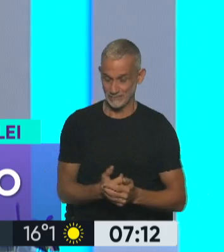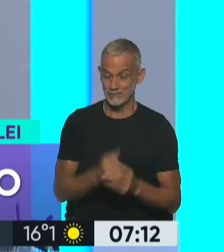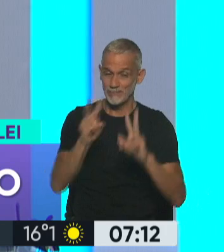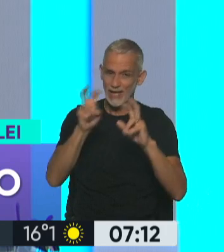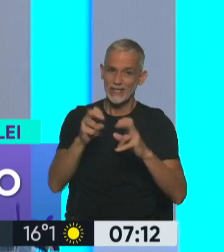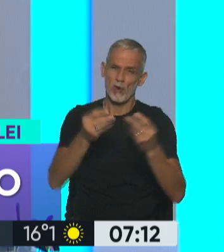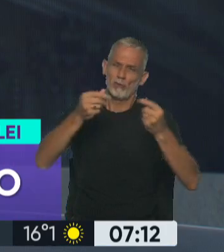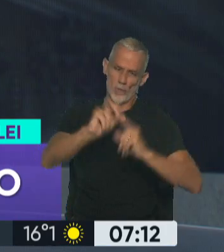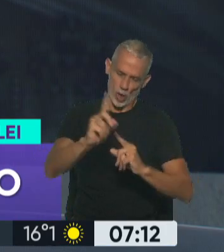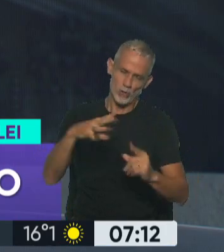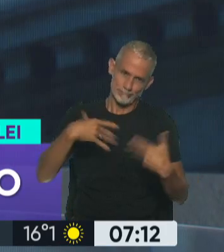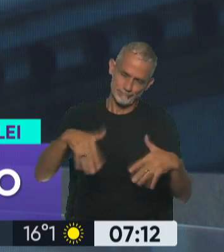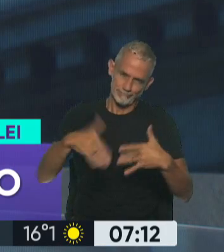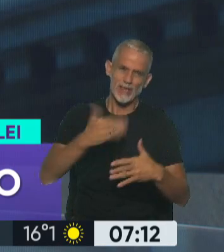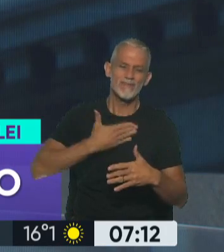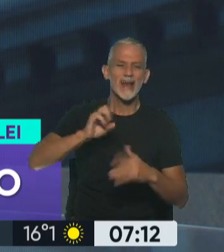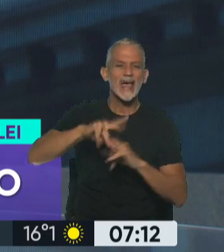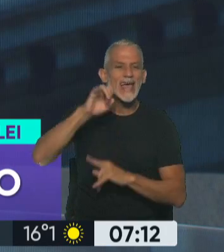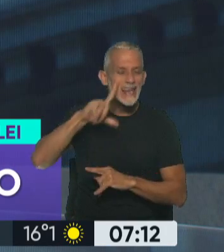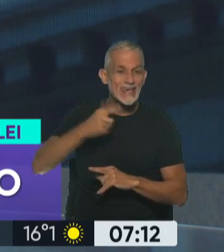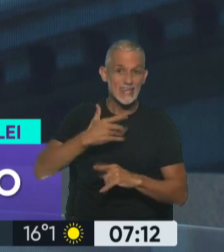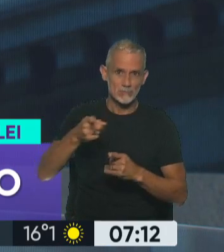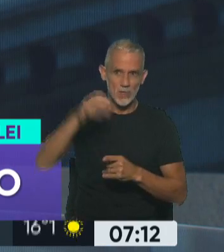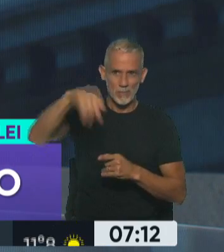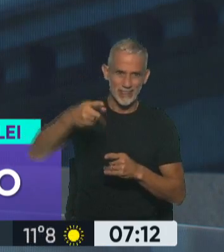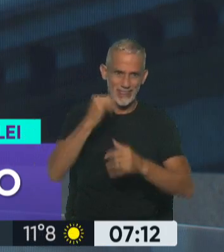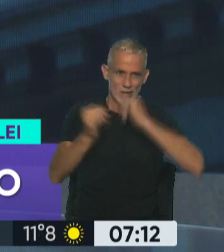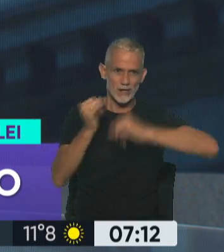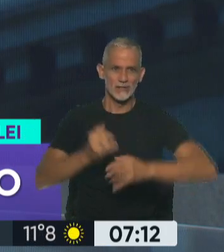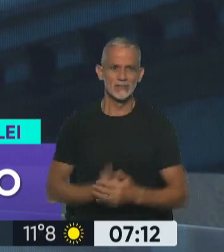Lógicamente es uno de los temas del día. Fernando Fracchelli, en esta primera edición de Noticias, seguimos así ahora.